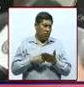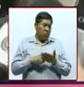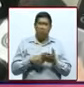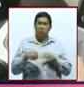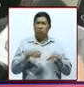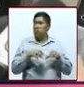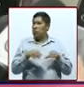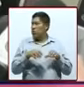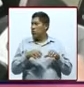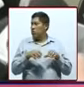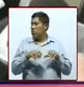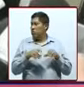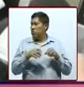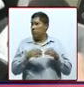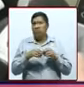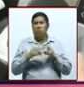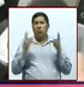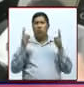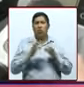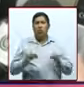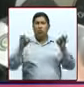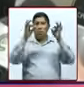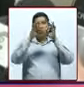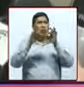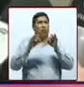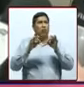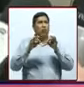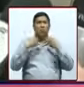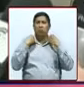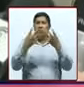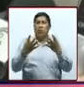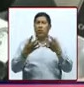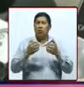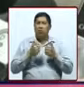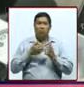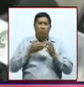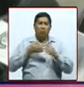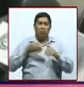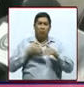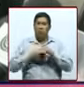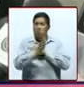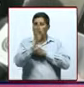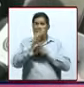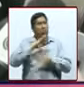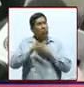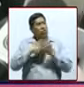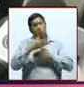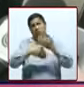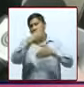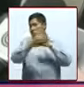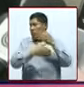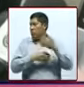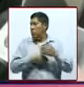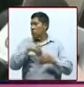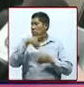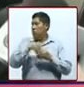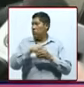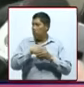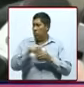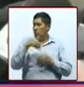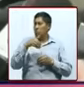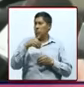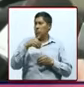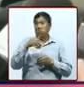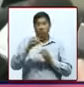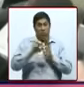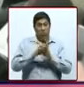ha sido un encuentro muy importante para dar viabilidad a todo el proceso electoral,